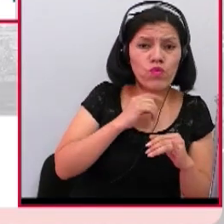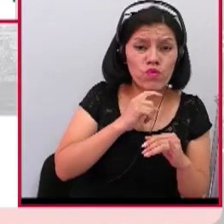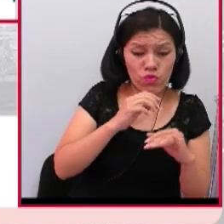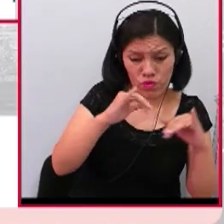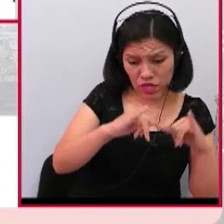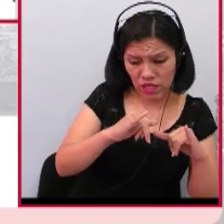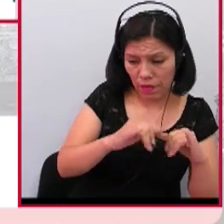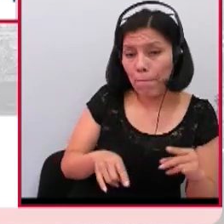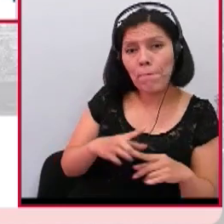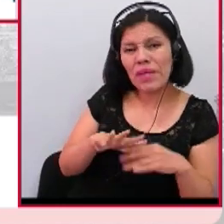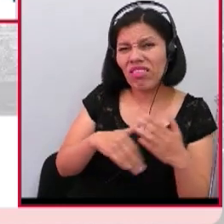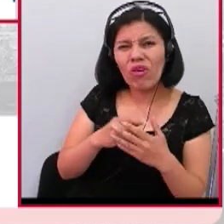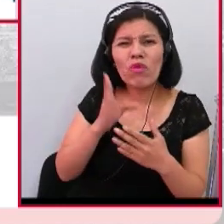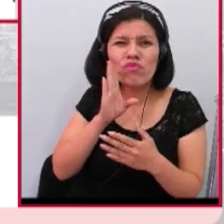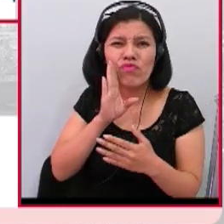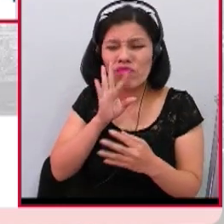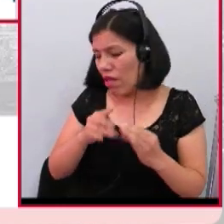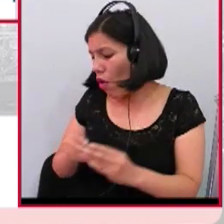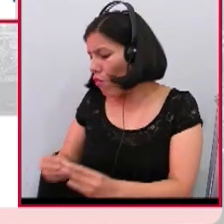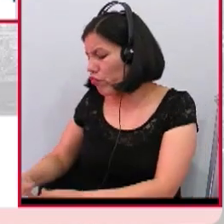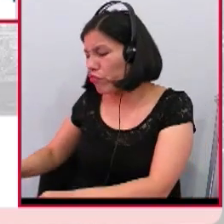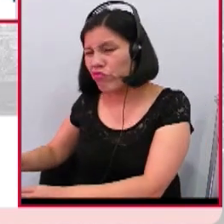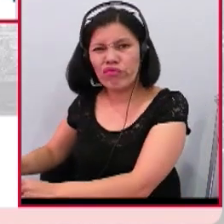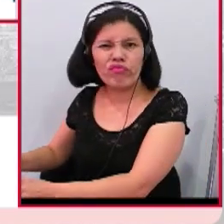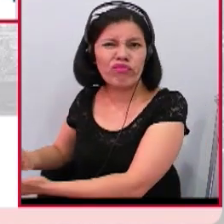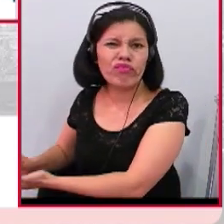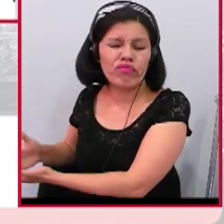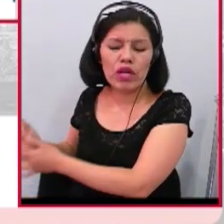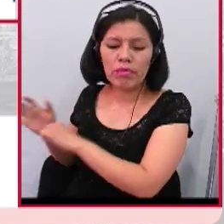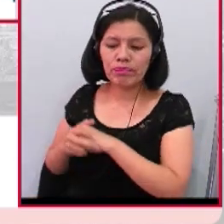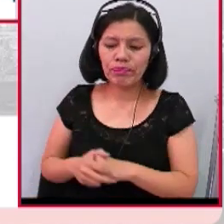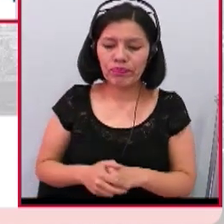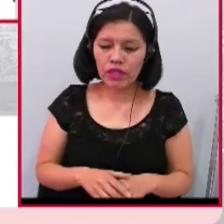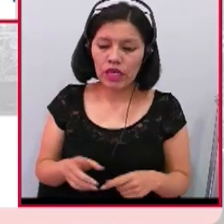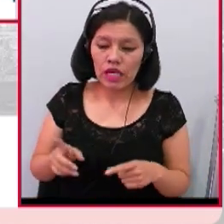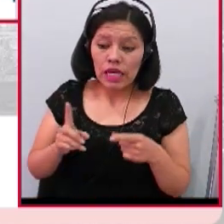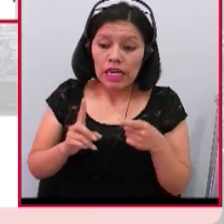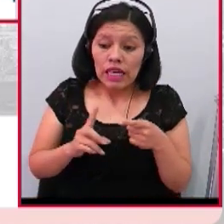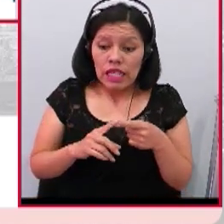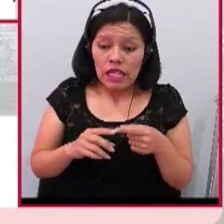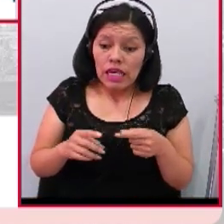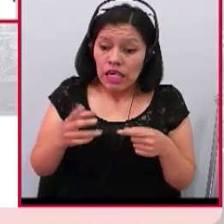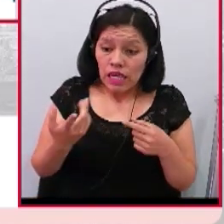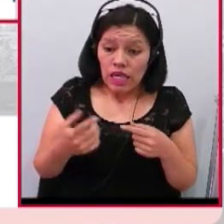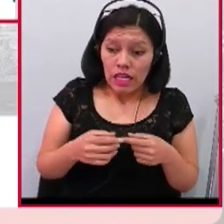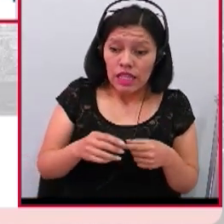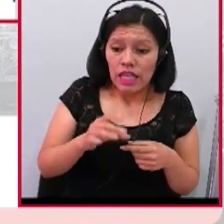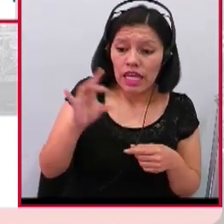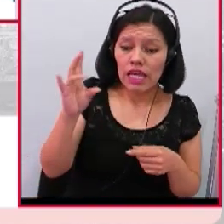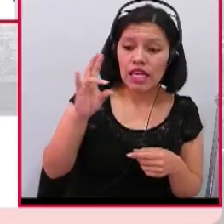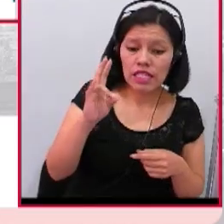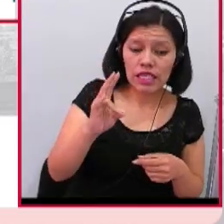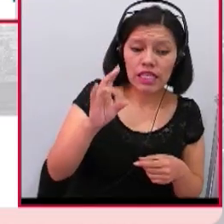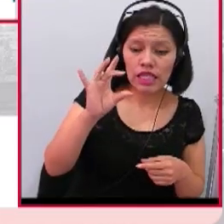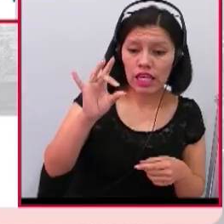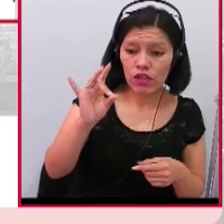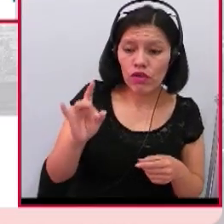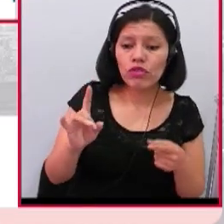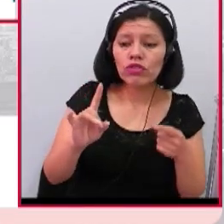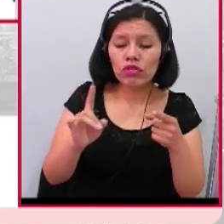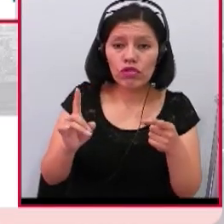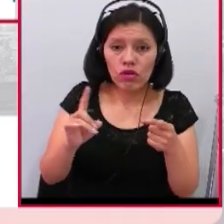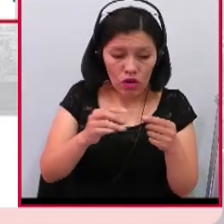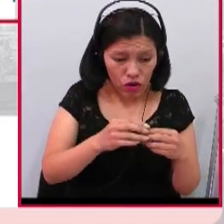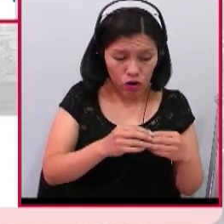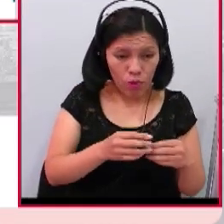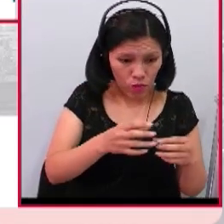incrementando la pureza, se puede decir, ¿no? De 62 va subiendo a 78, y de 78 va a ir a 99.3 en diferentes etapas. Lo importante de esto es que estos